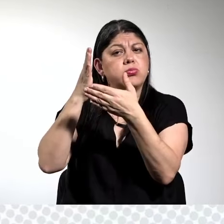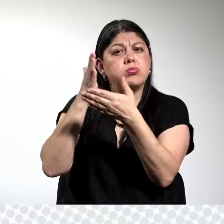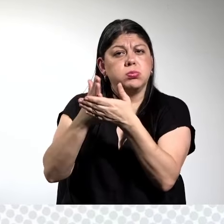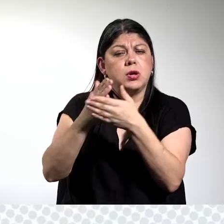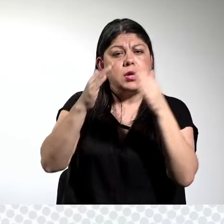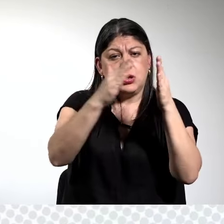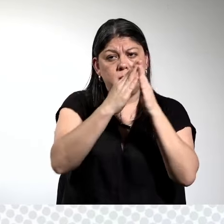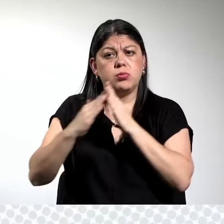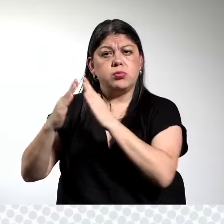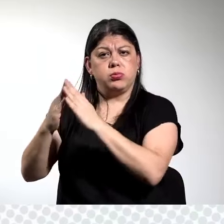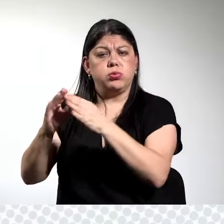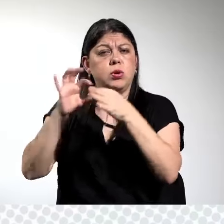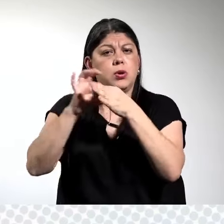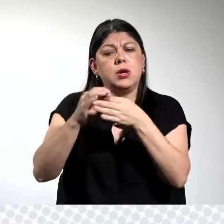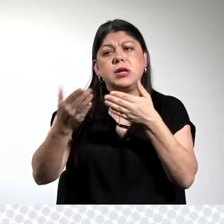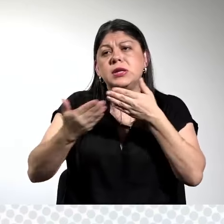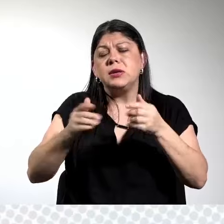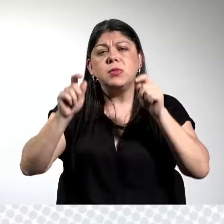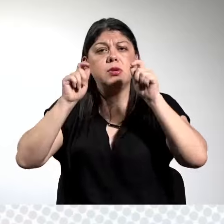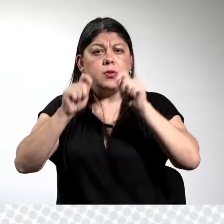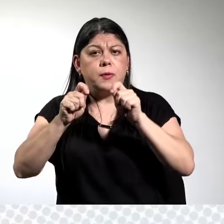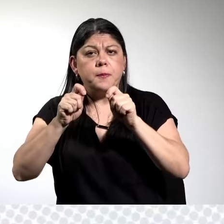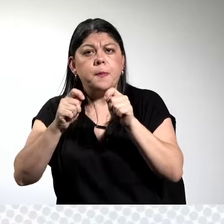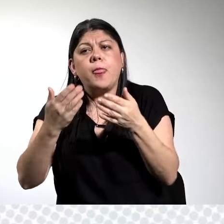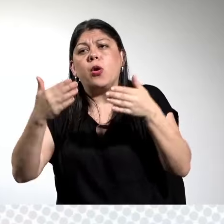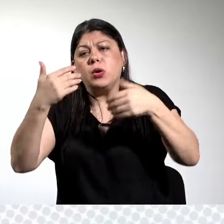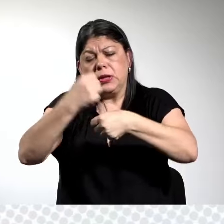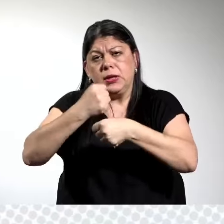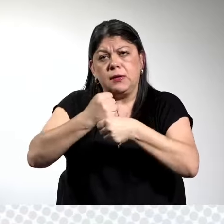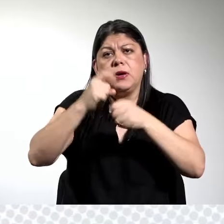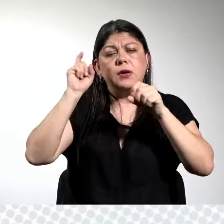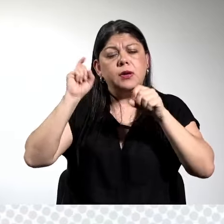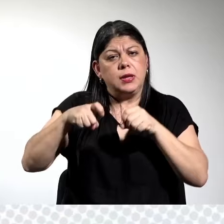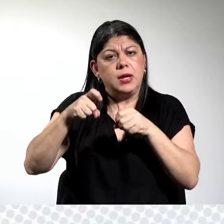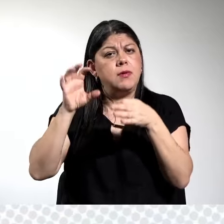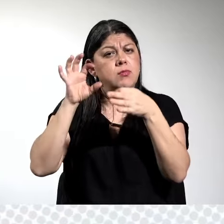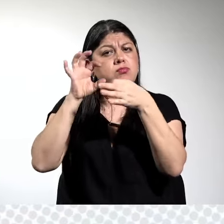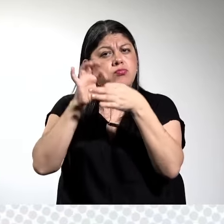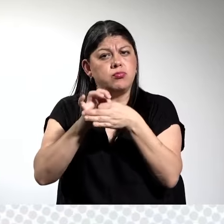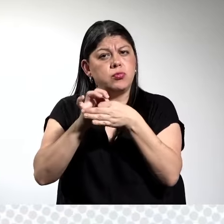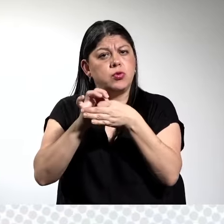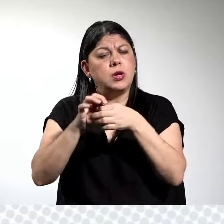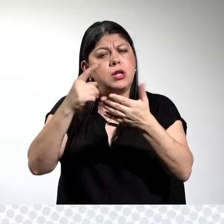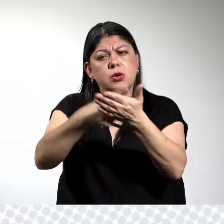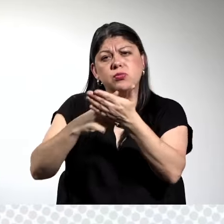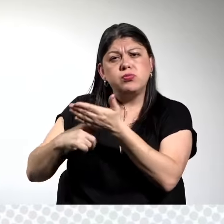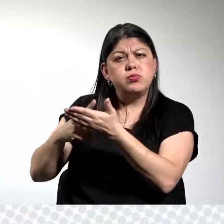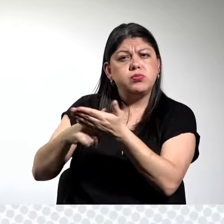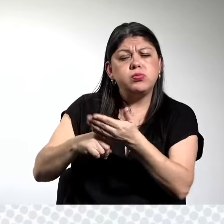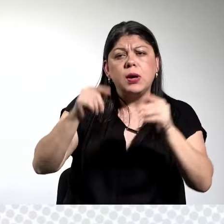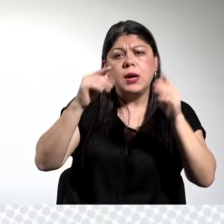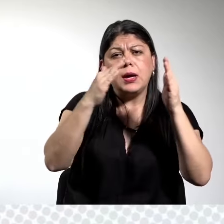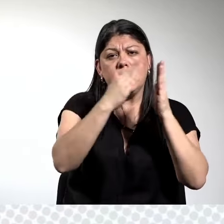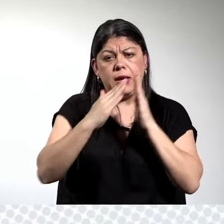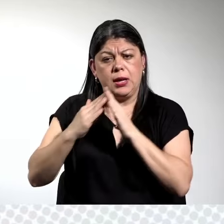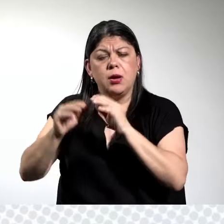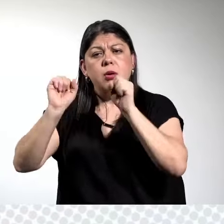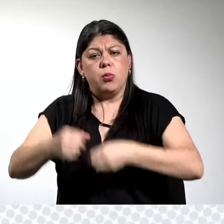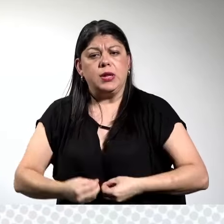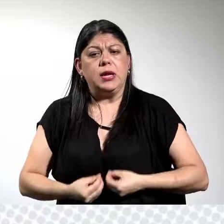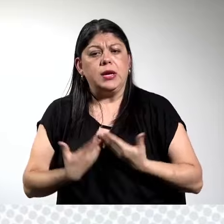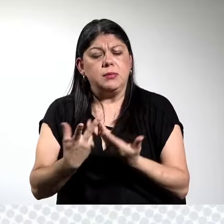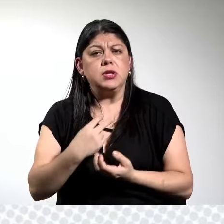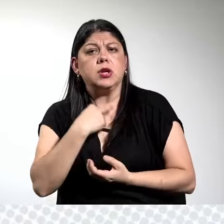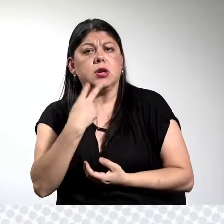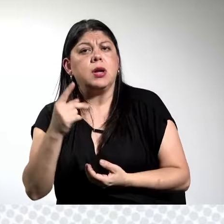forma a estas poblaciones, ya sea de servicios, ya sea de educación, ya sea de empleo, tiene que haber ahí discusión donde estas poblaciones tengan voz, pero sobre